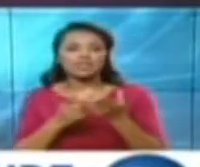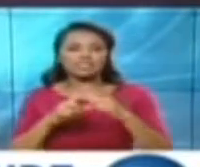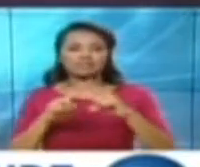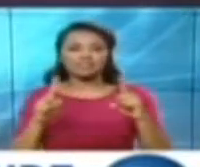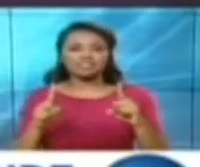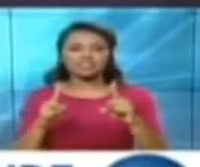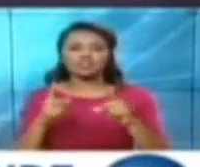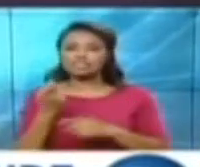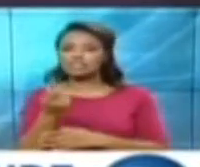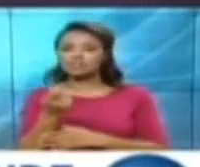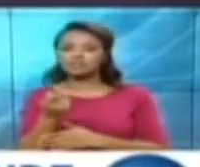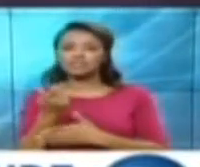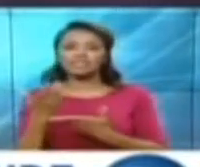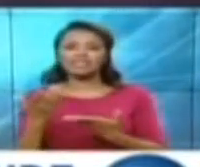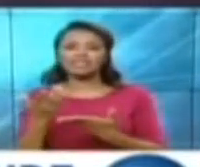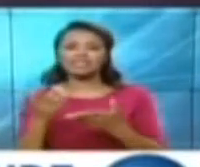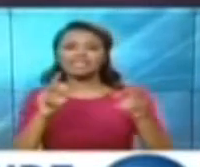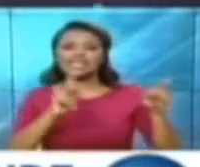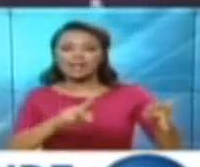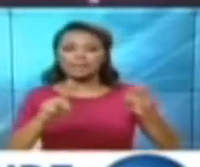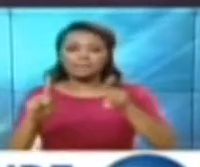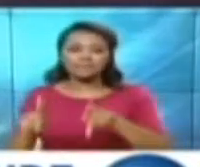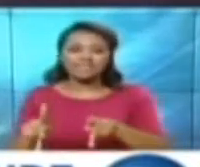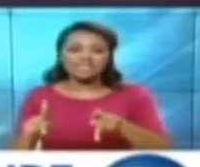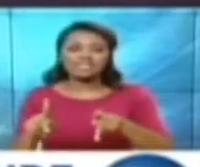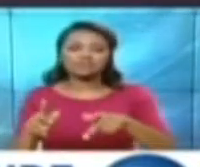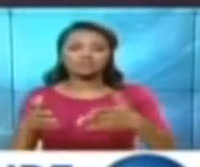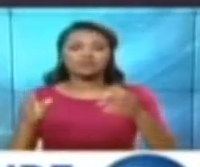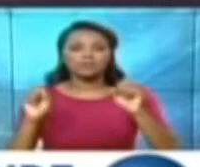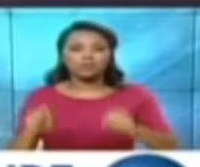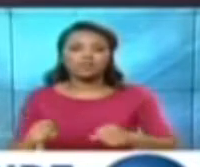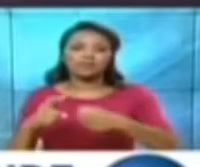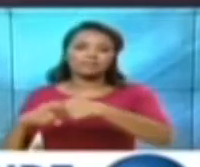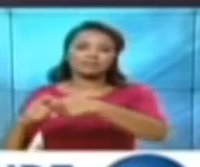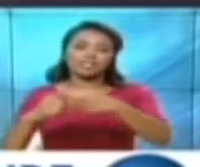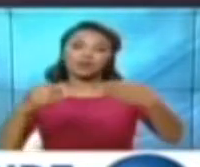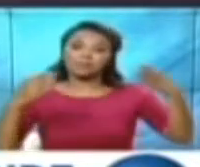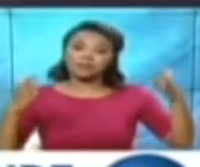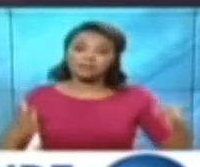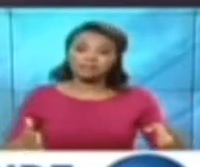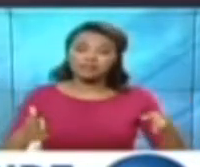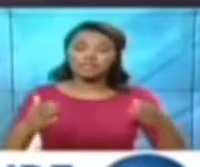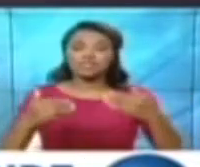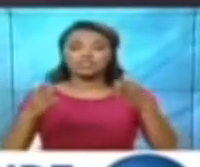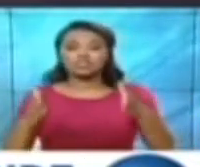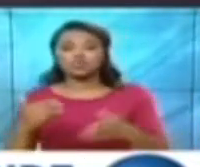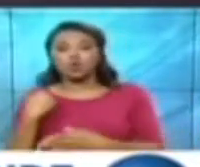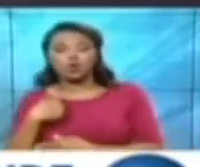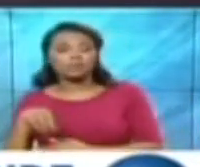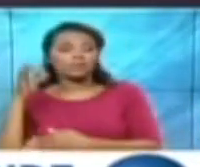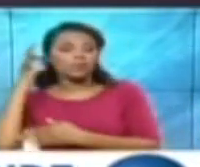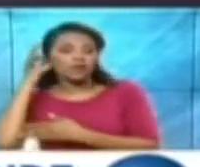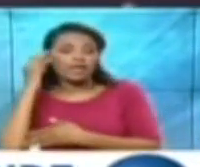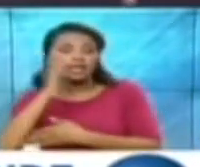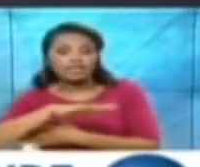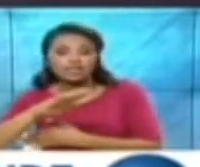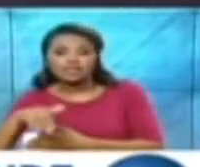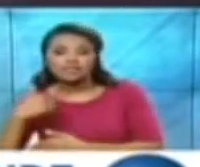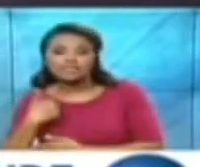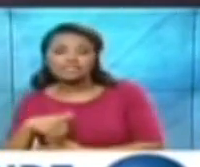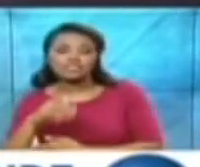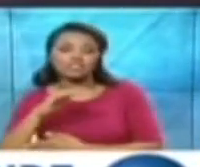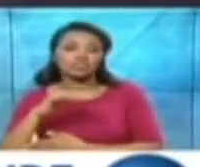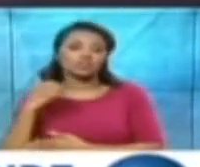seres humanos los panameños y panameñas los niños y las niñas los